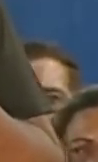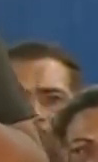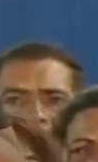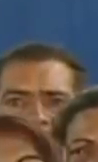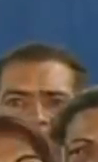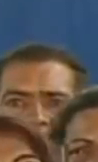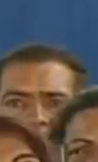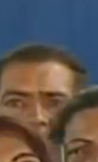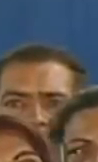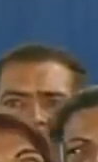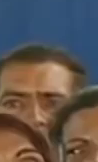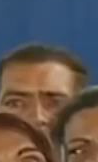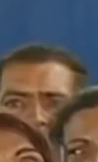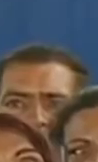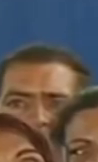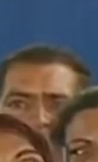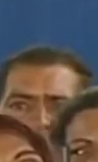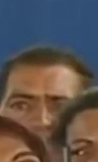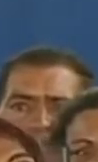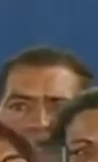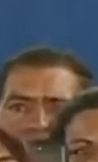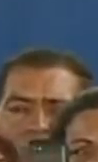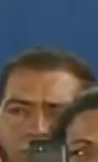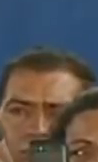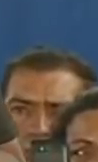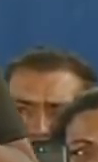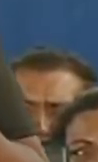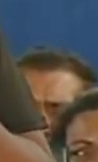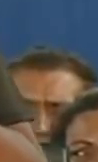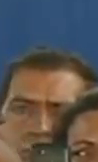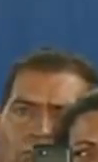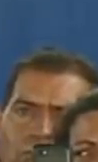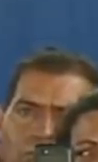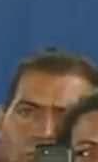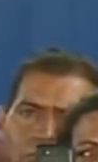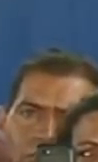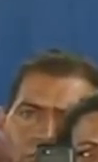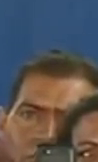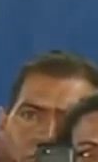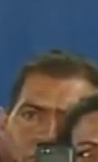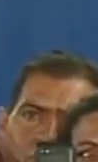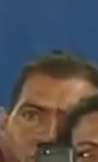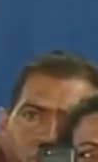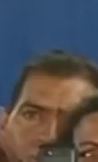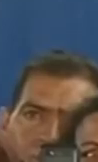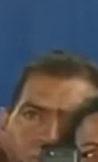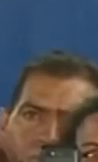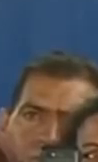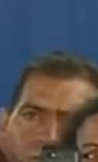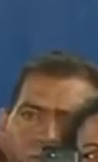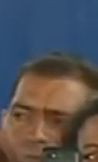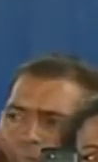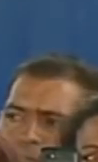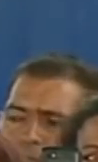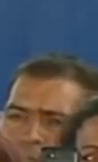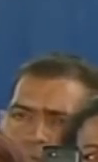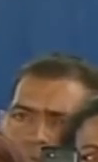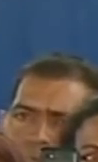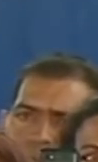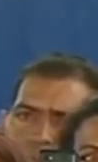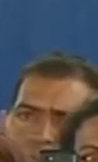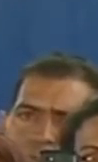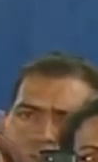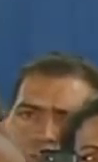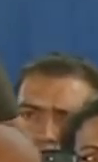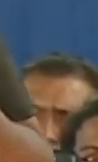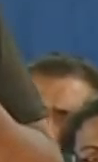kilo, lo metemos en la bolsa. No traemos el ñame, lo metemos en la bolsa. No traemos el perejil, todo eso que es baratísimo, lo metemos